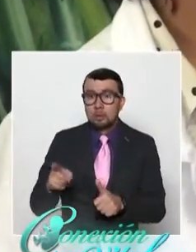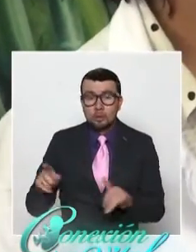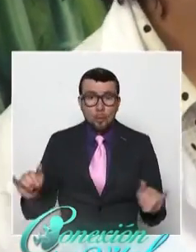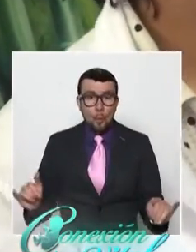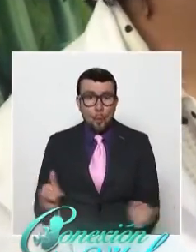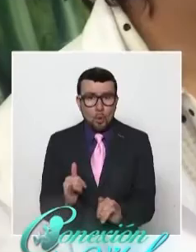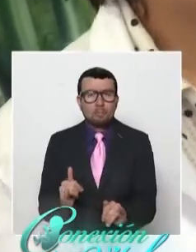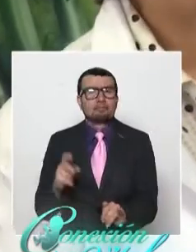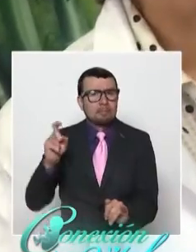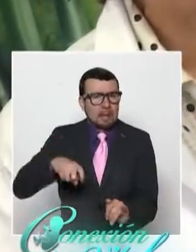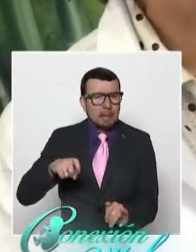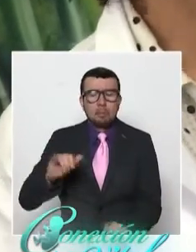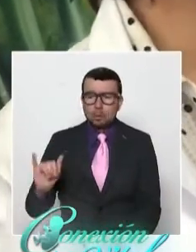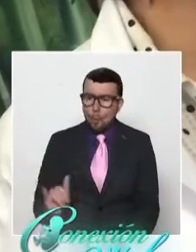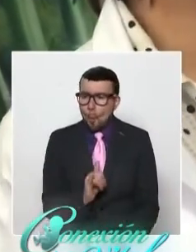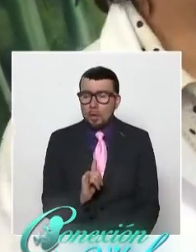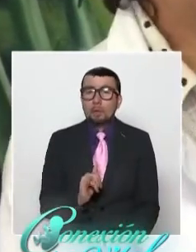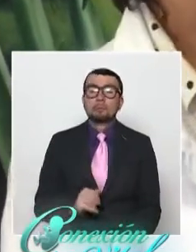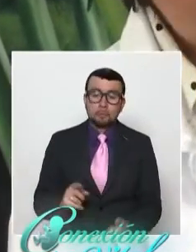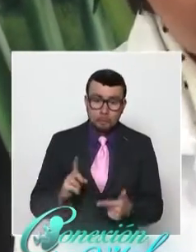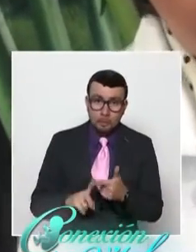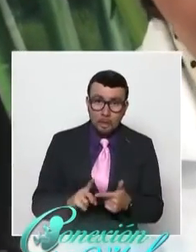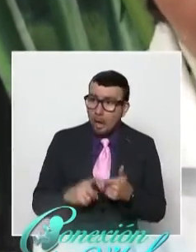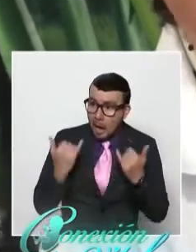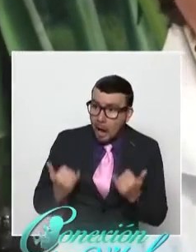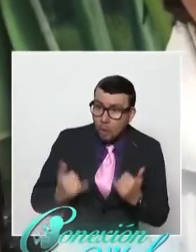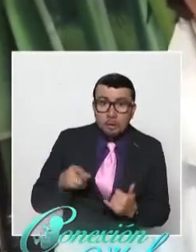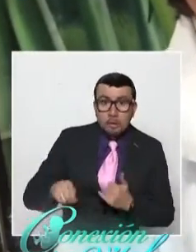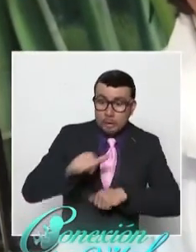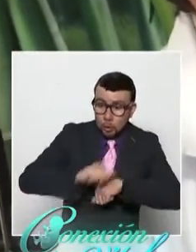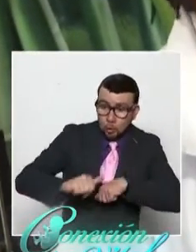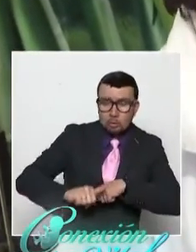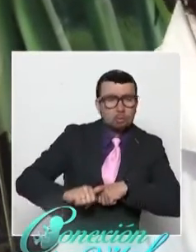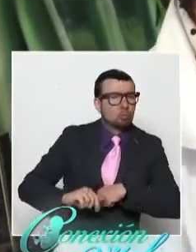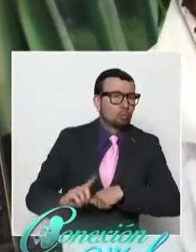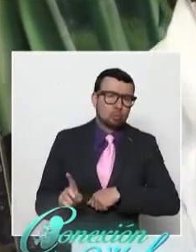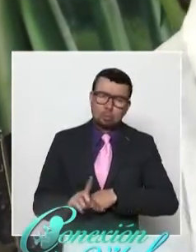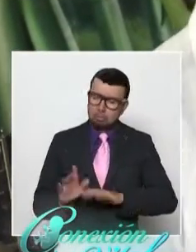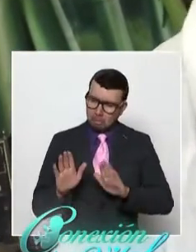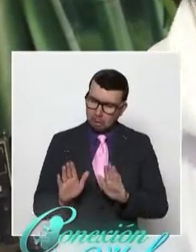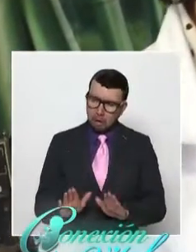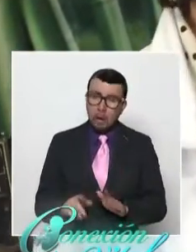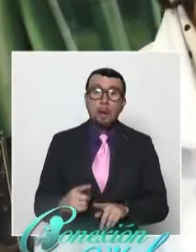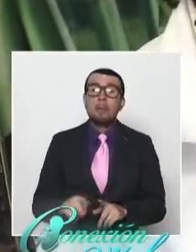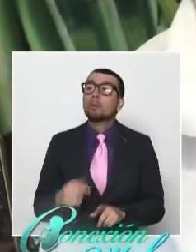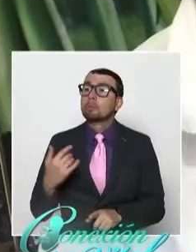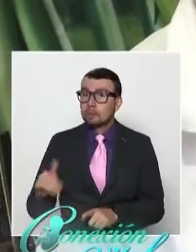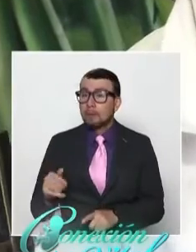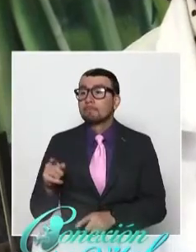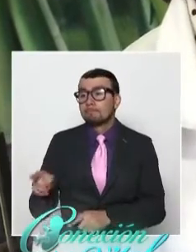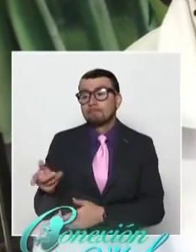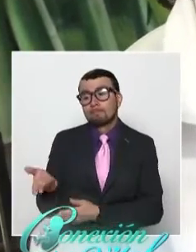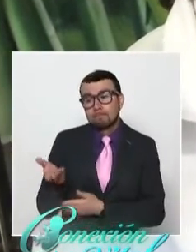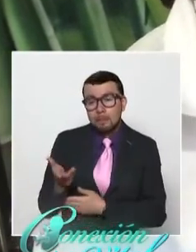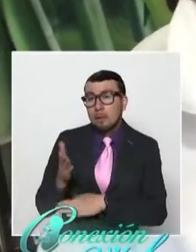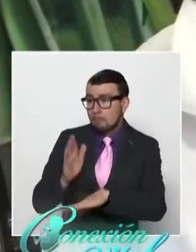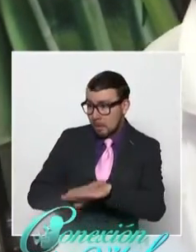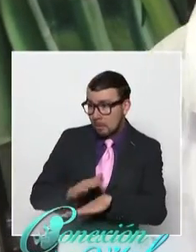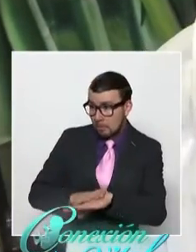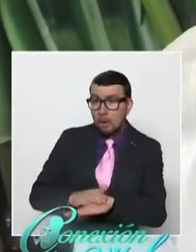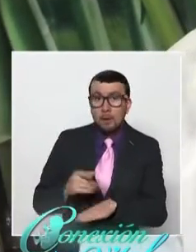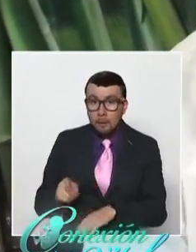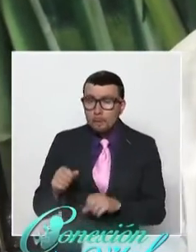grado en que está el paciente, por el momento no es quirúrgico. Pero en este momento, yo ya le había solicitado al paciente permiso, he tomado